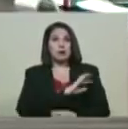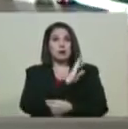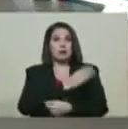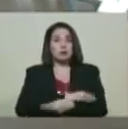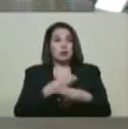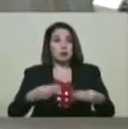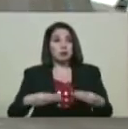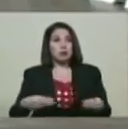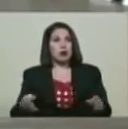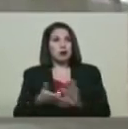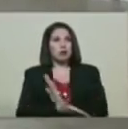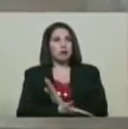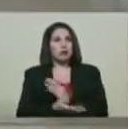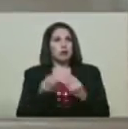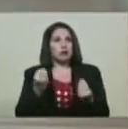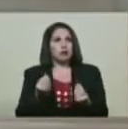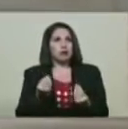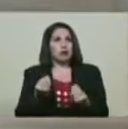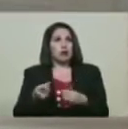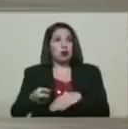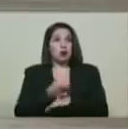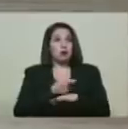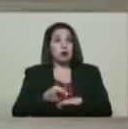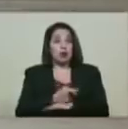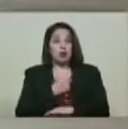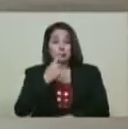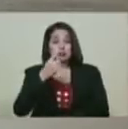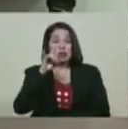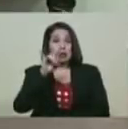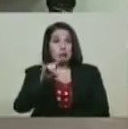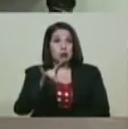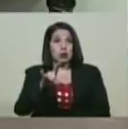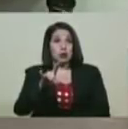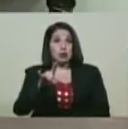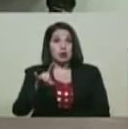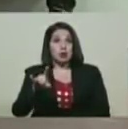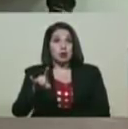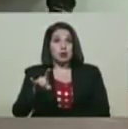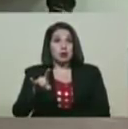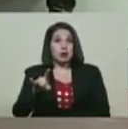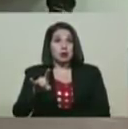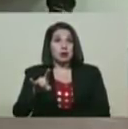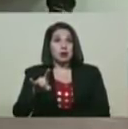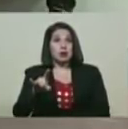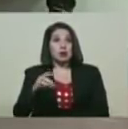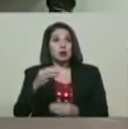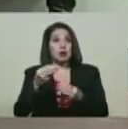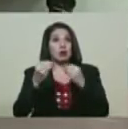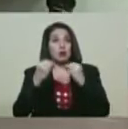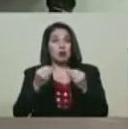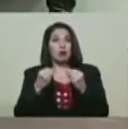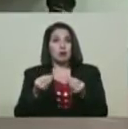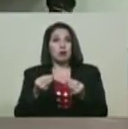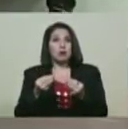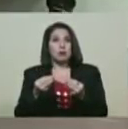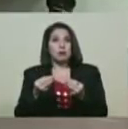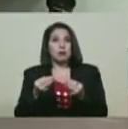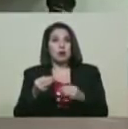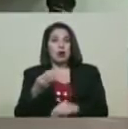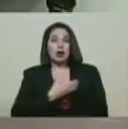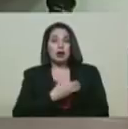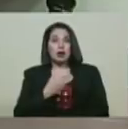puedo decir que el lunes, gobernadores, gobernadoras, regiones, Poder Popular de los estados,